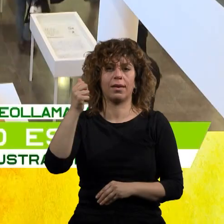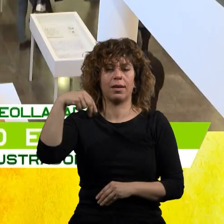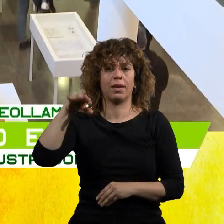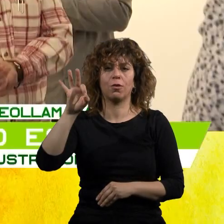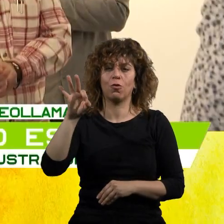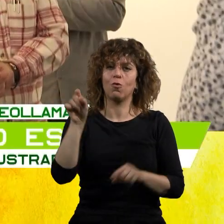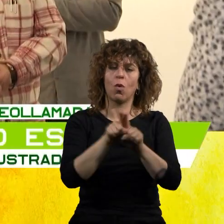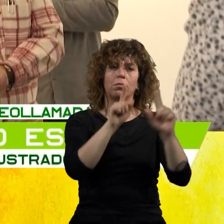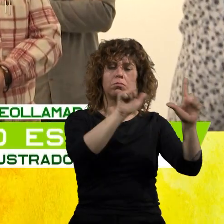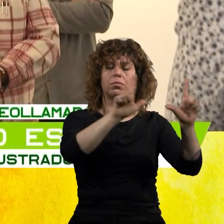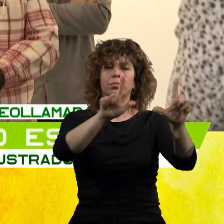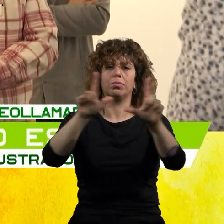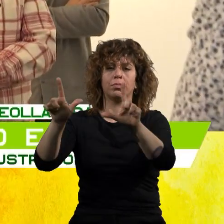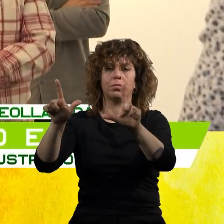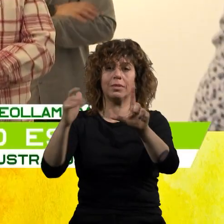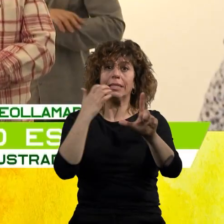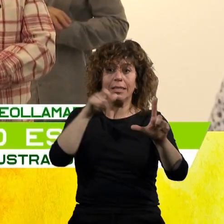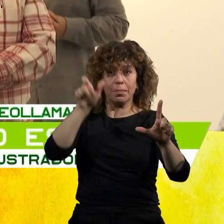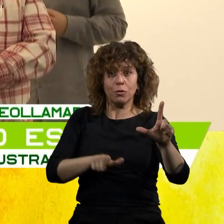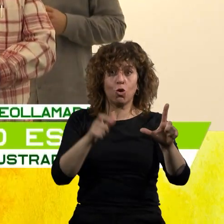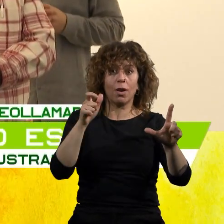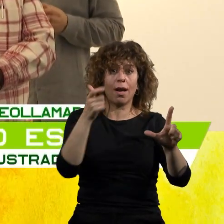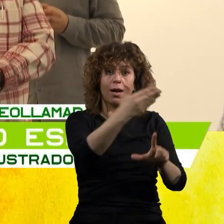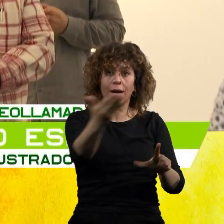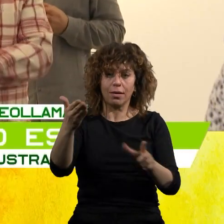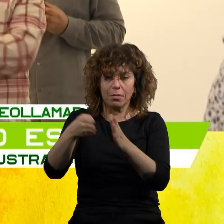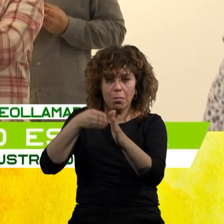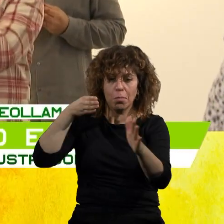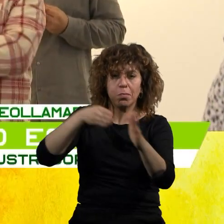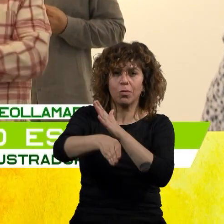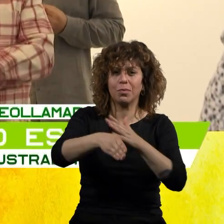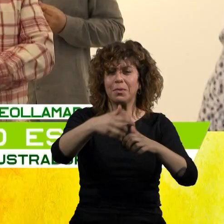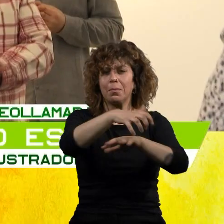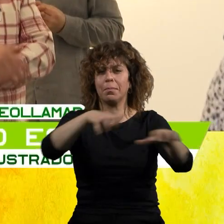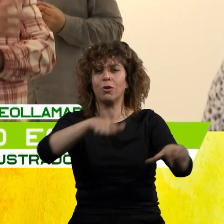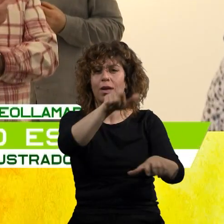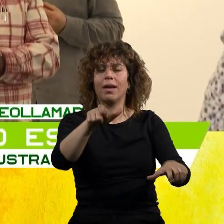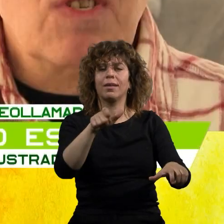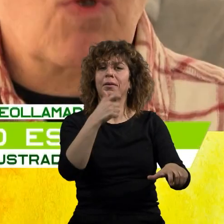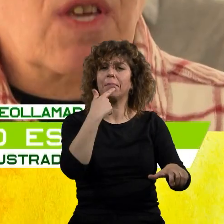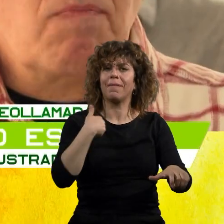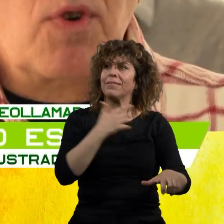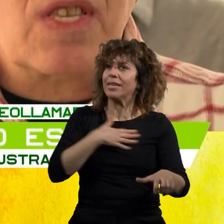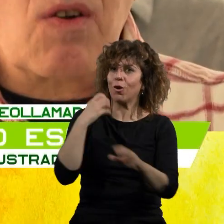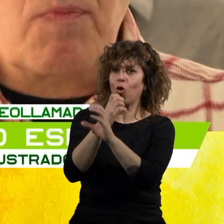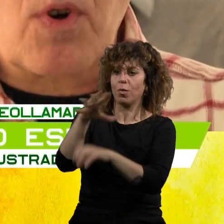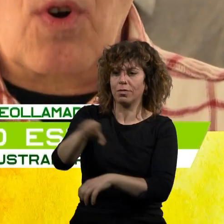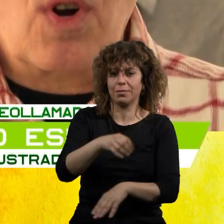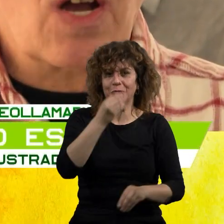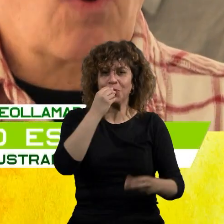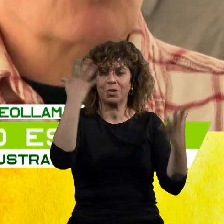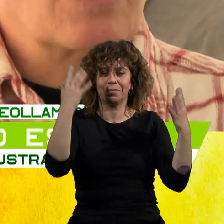Bueno, yo creo que quien entra, casi todo el mundo me ha dicho, oye, quiero saber más, quiero comprar el cómic. Pues